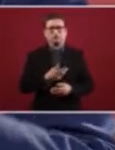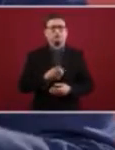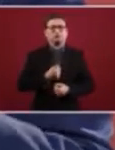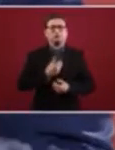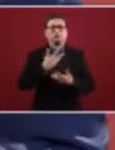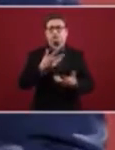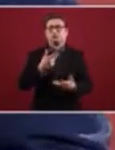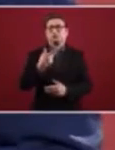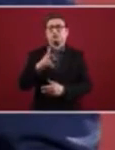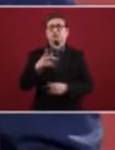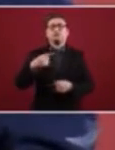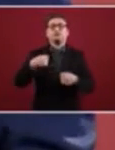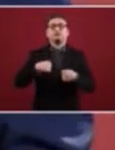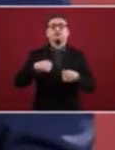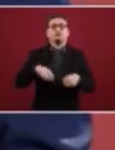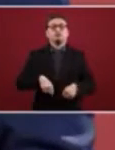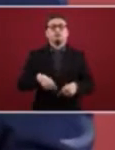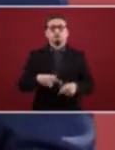estar